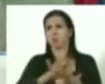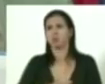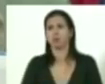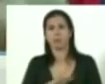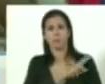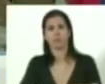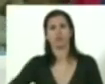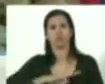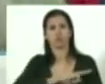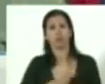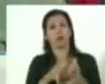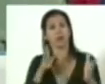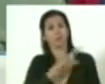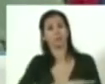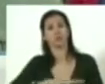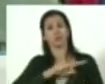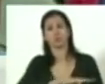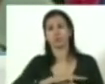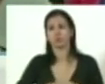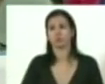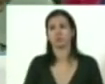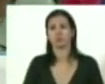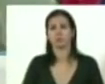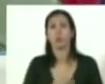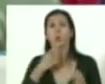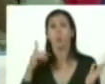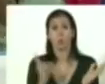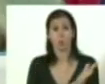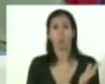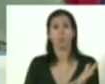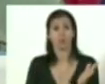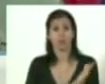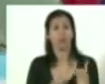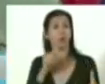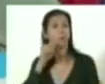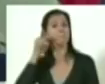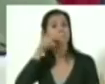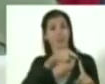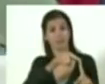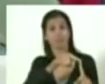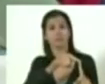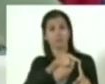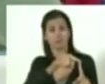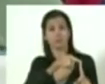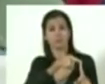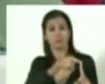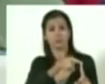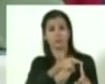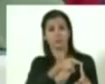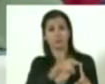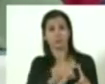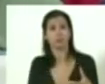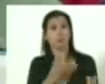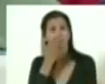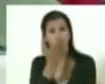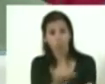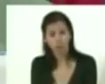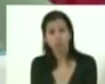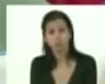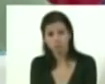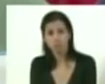las misiones y de las grandes misiones, en el cumplimiento de las metas que nos hemos propuesto